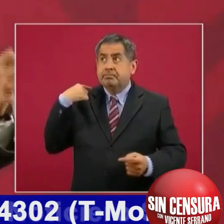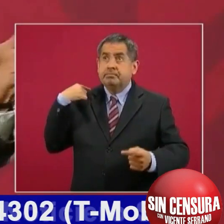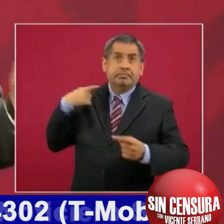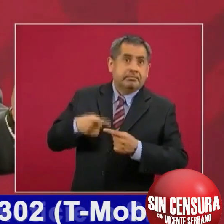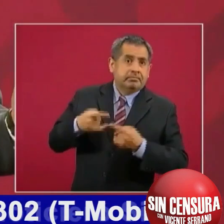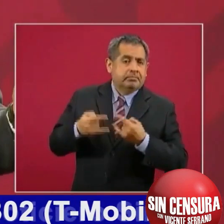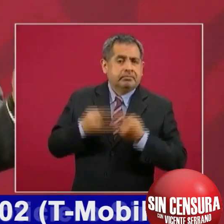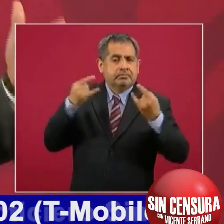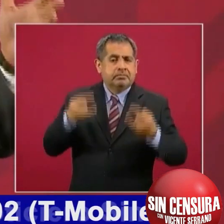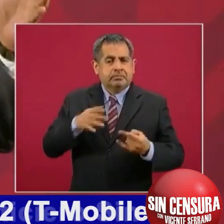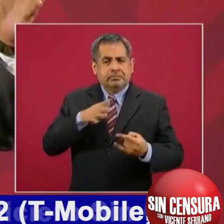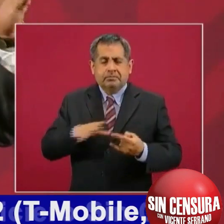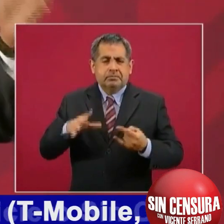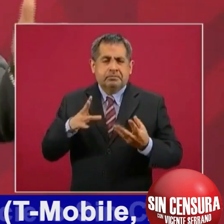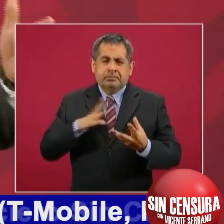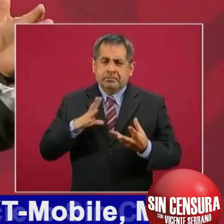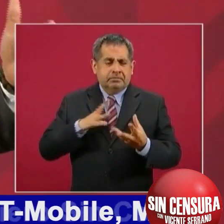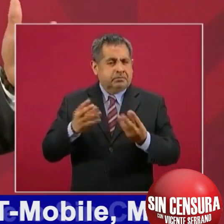que hay